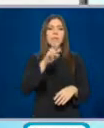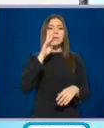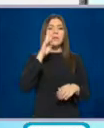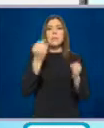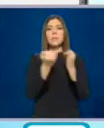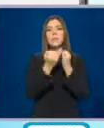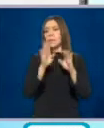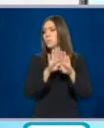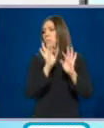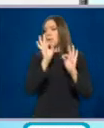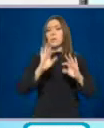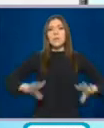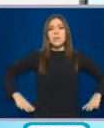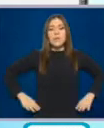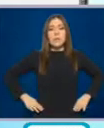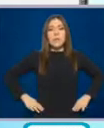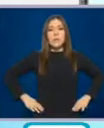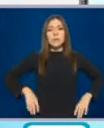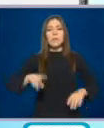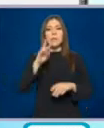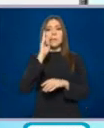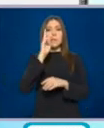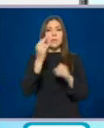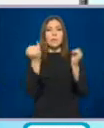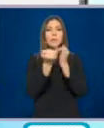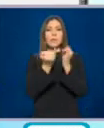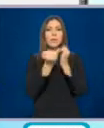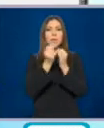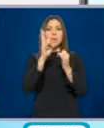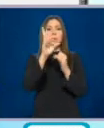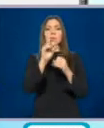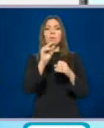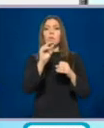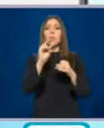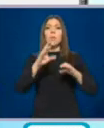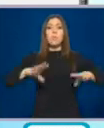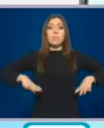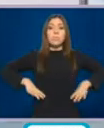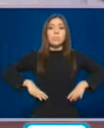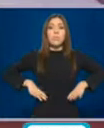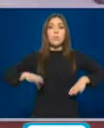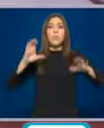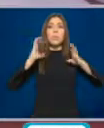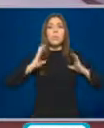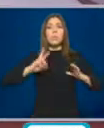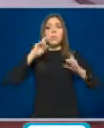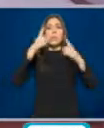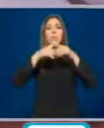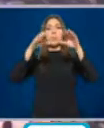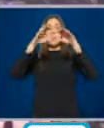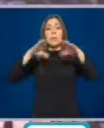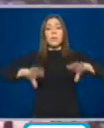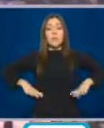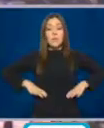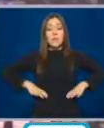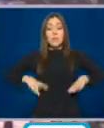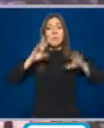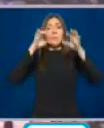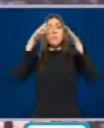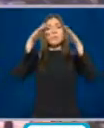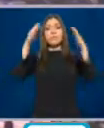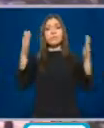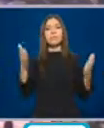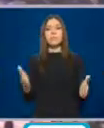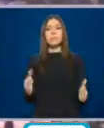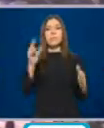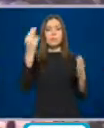tú dices, porque cadera, te lo vas a la cintura bajo. y tienes el talle así de Don Teofilito. Exactamente, es mucho más bajo a la cadera. Ahora tenemos lo